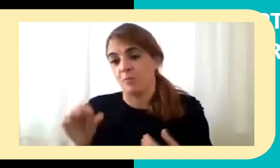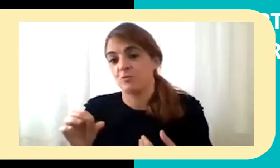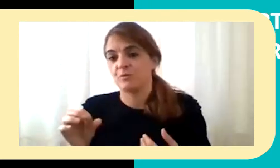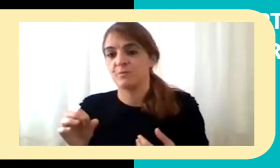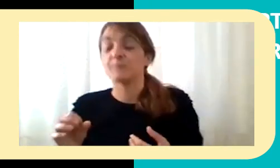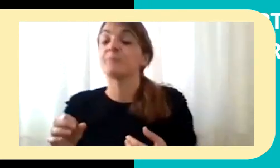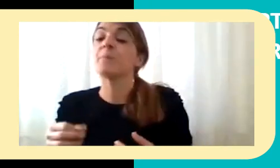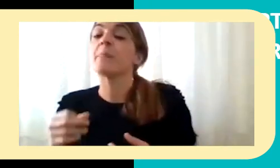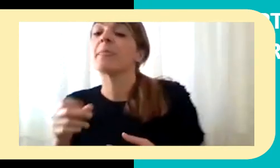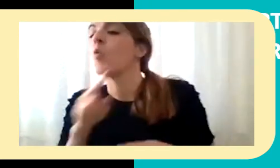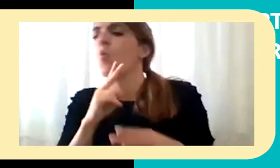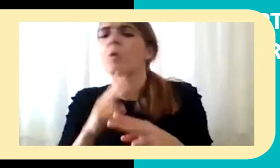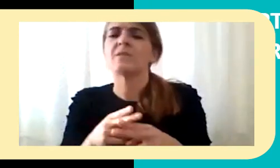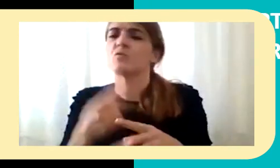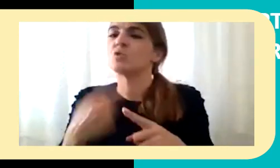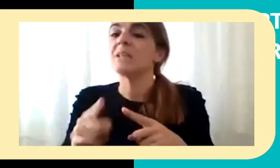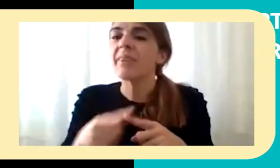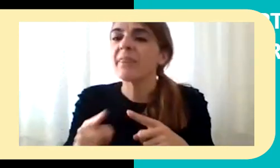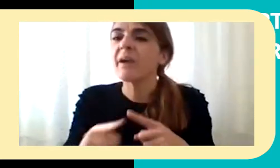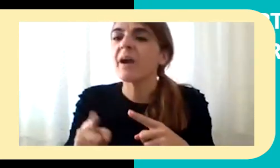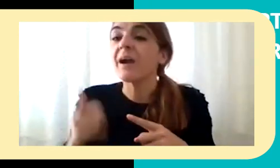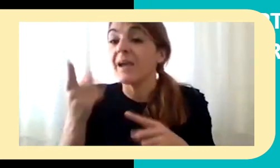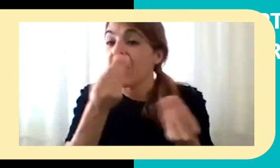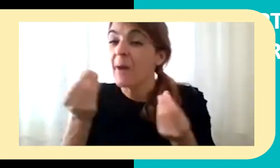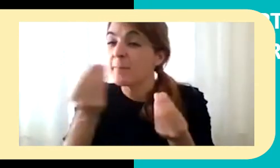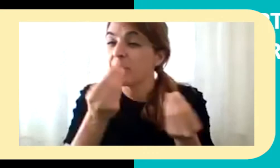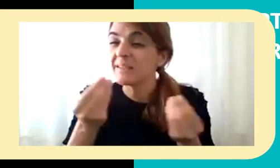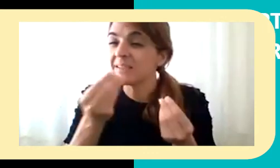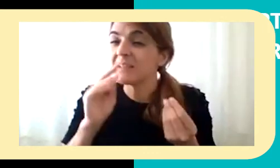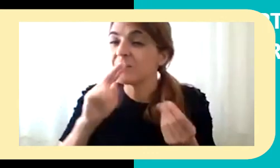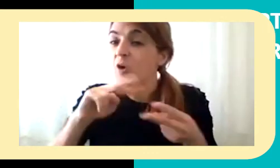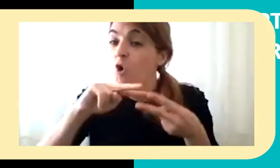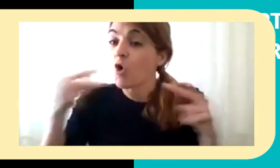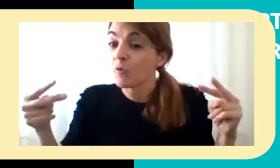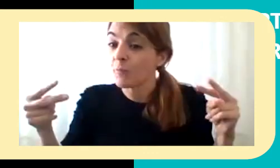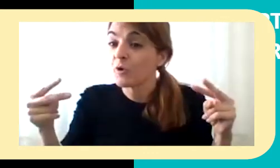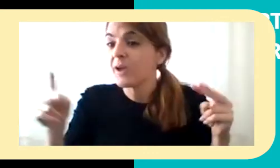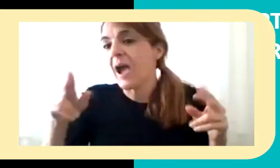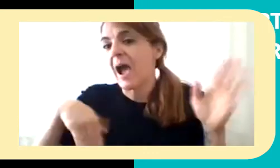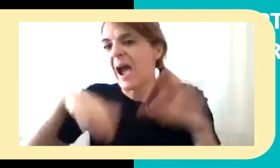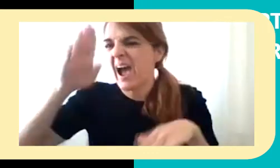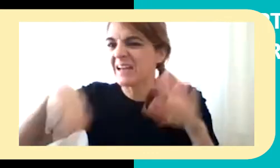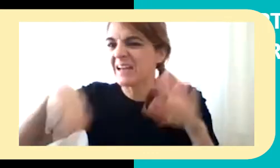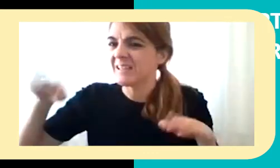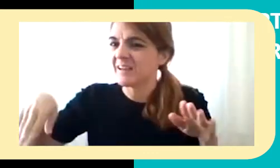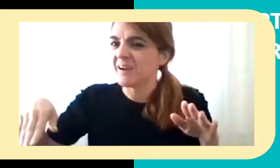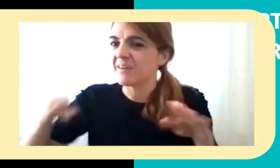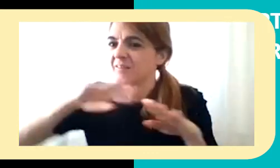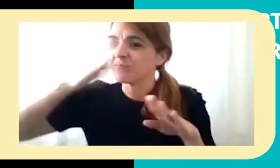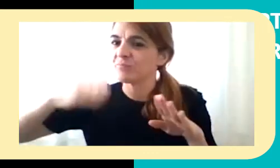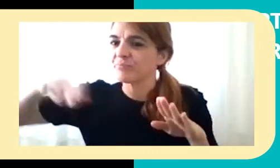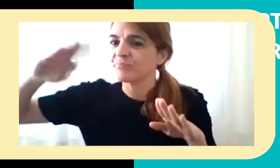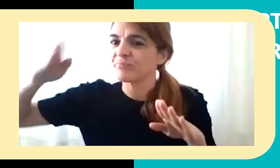en el ambiente, altera todas las hormonas del cuerpo de hombres y de mujeres. Dioxinas de las incineradoras, derivados de los